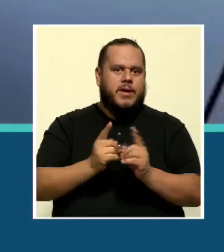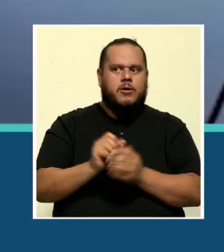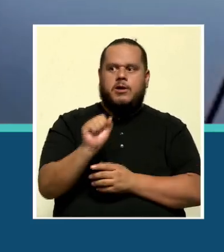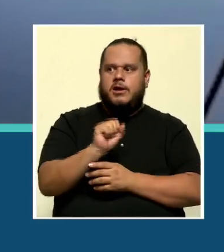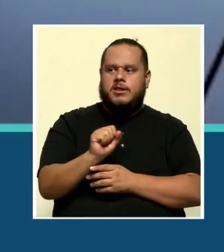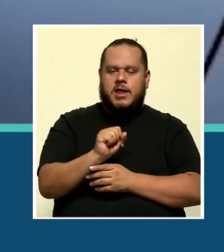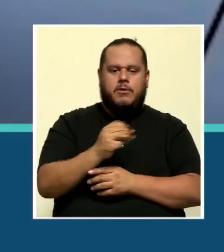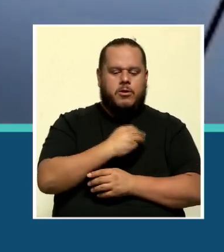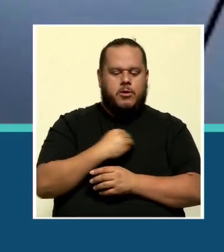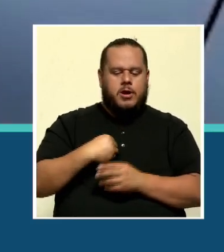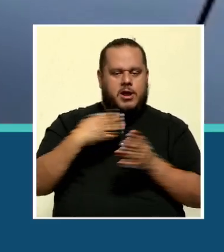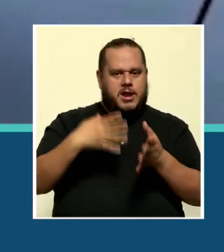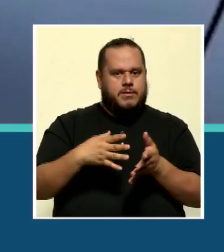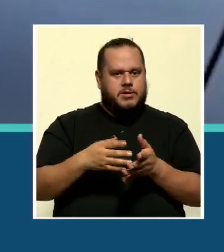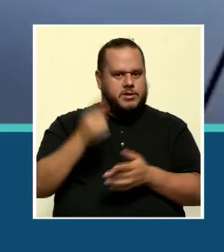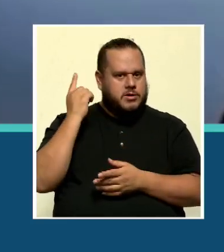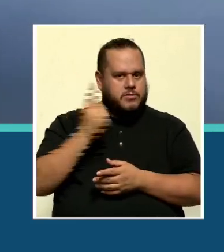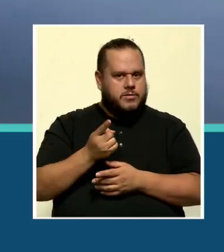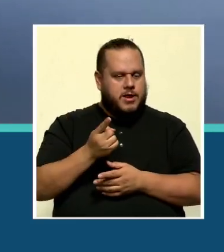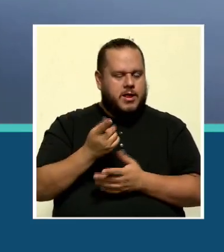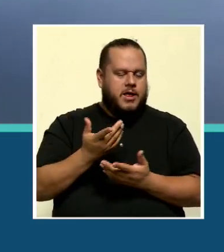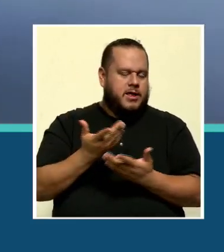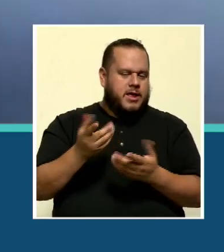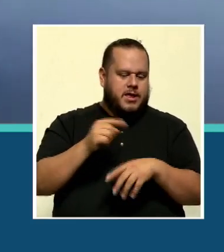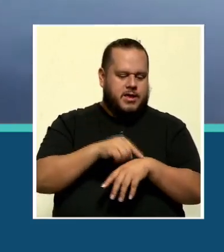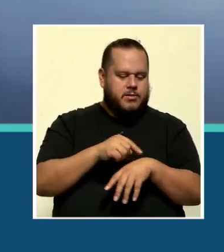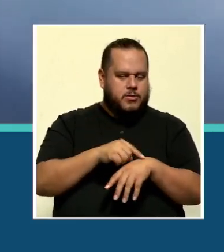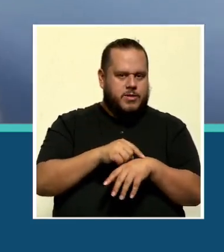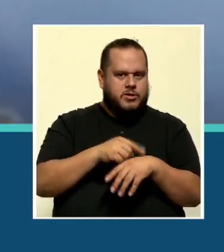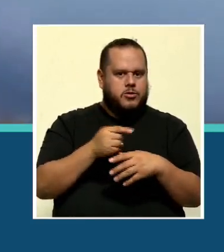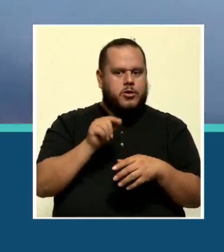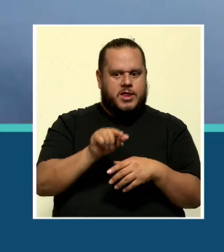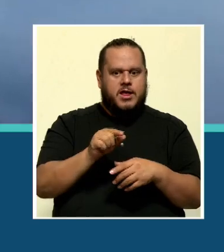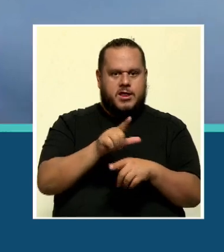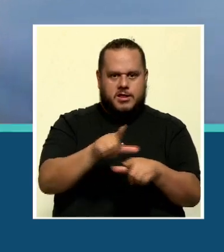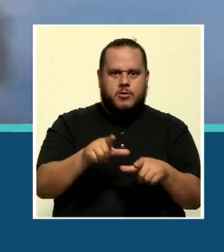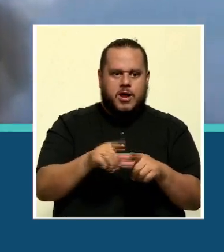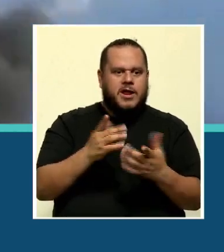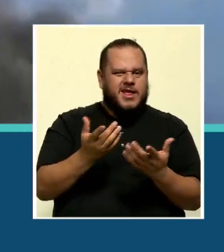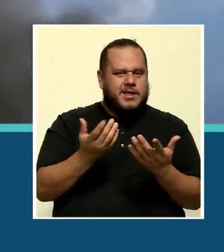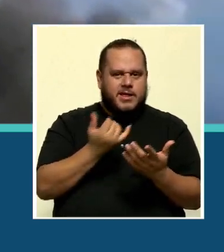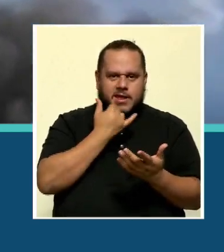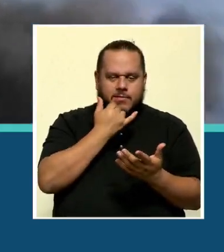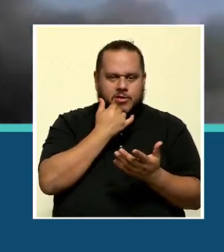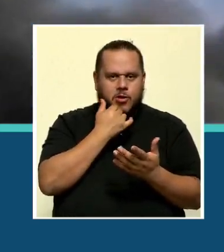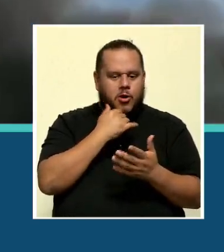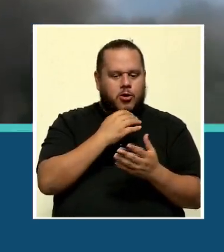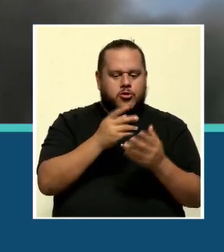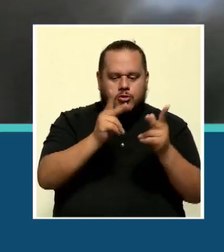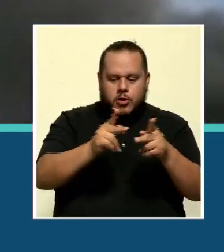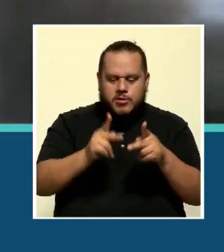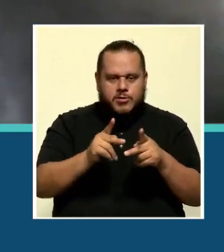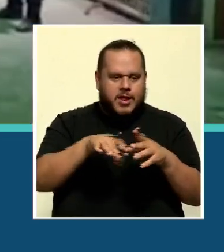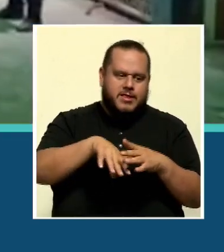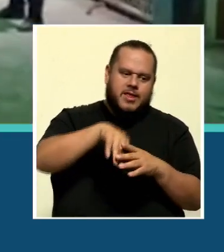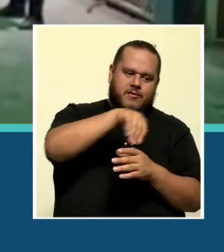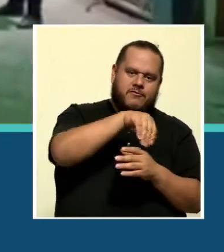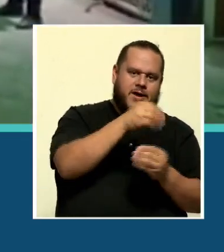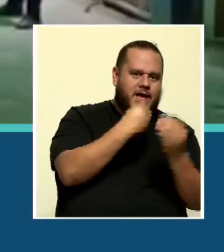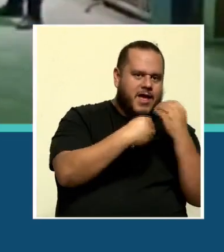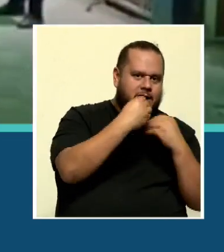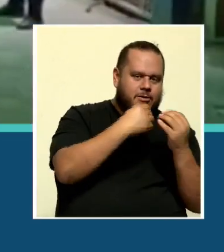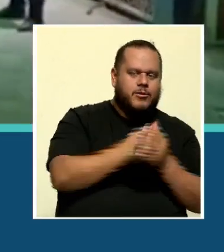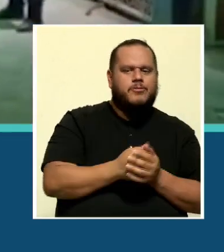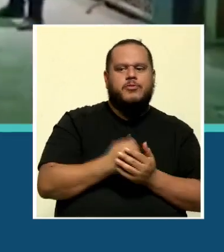sábado la ministra confirmaba que afortunadamente en el momento del siniestro los privados se encontraban fuera del módulo. En ese momento solo